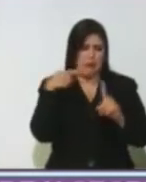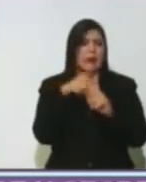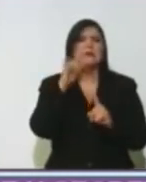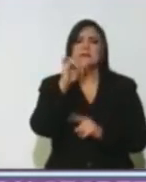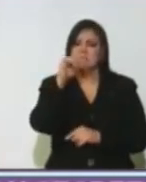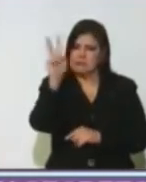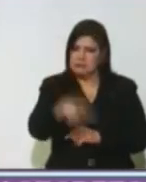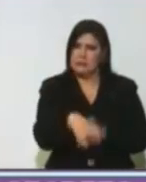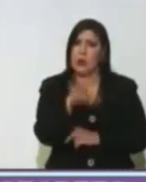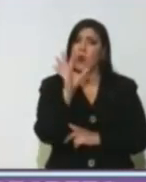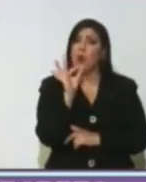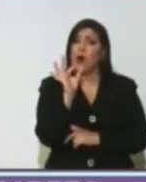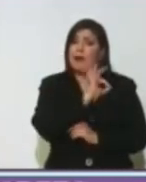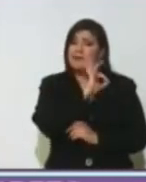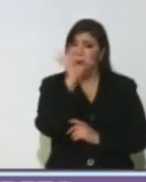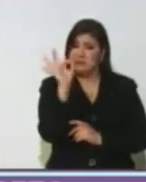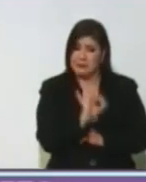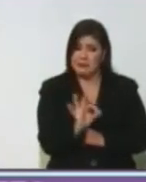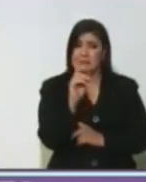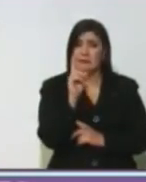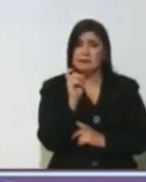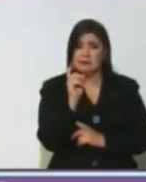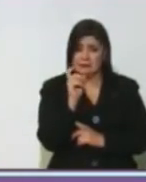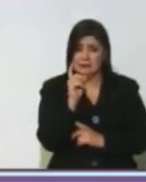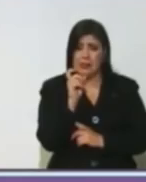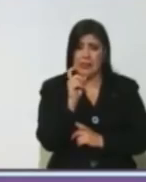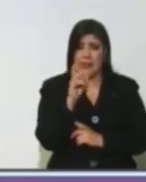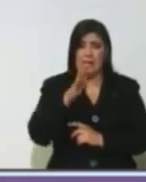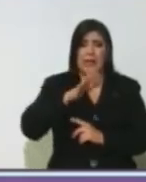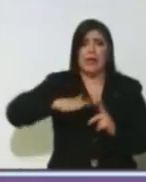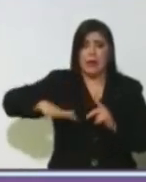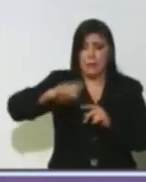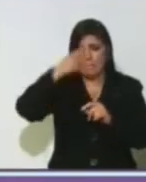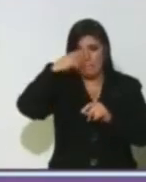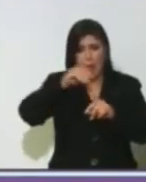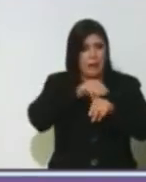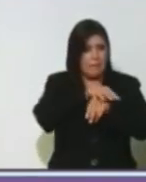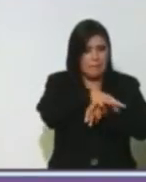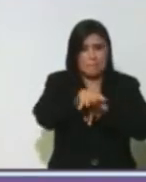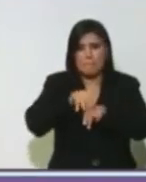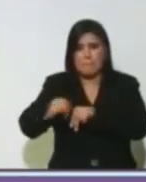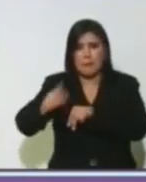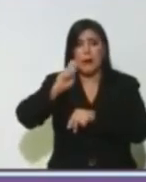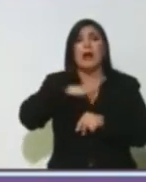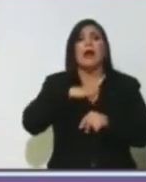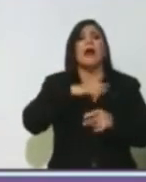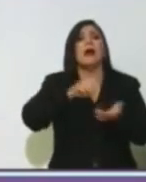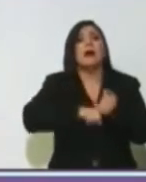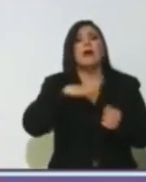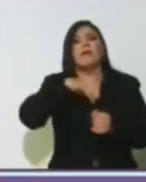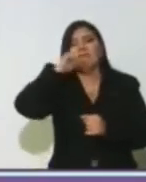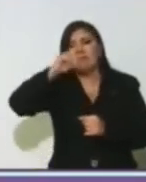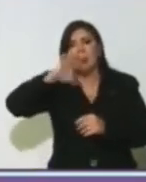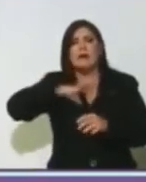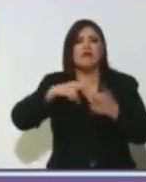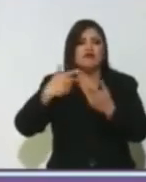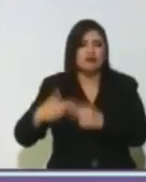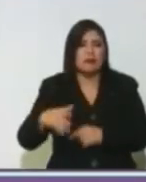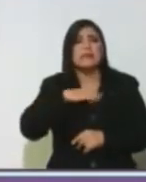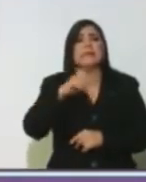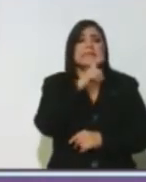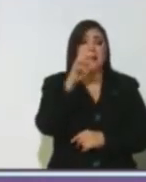de el agua en el sistema de distribución representa fugas es decir del 100%